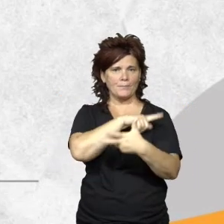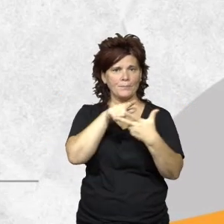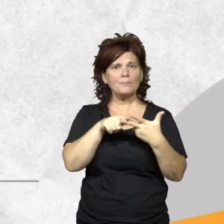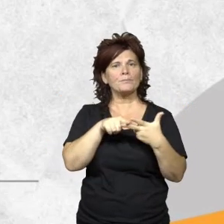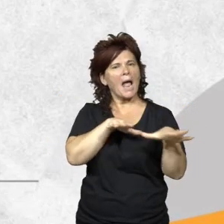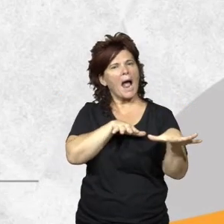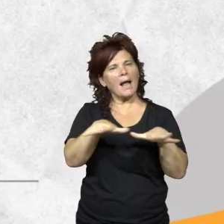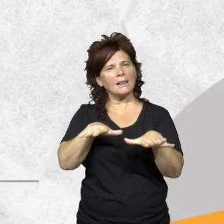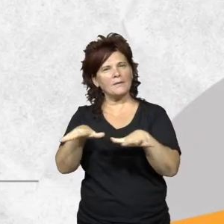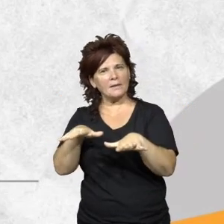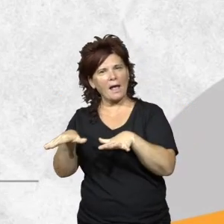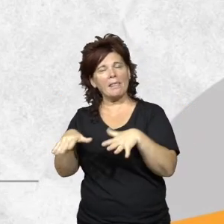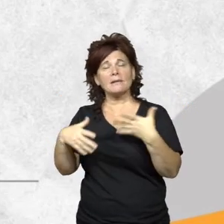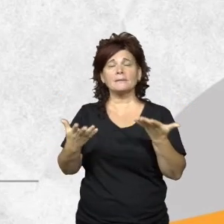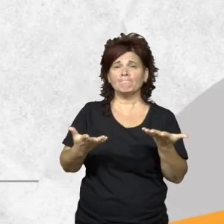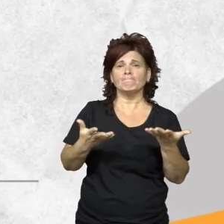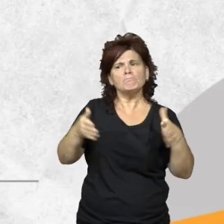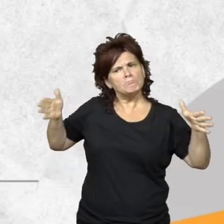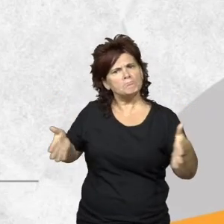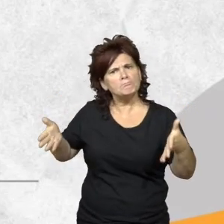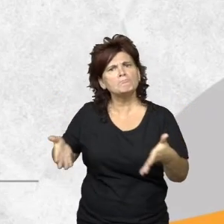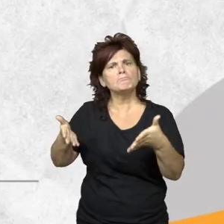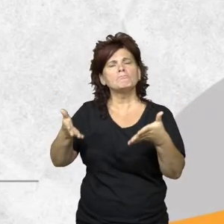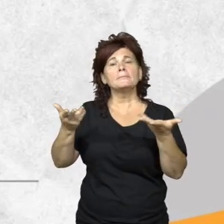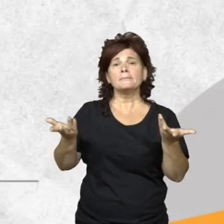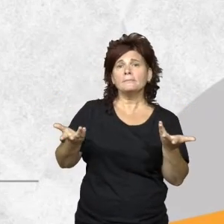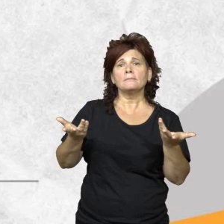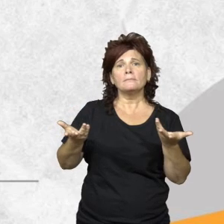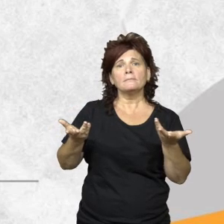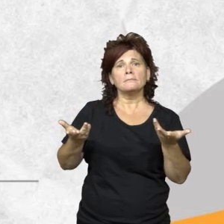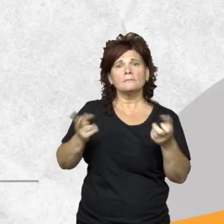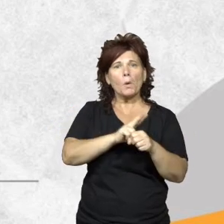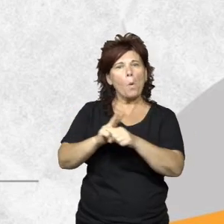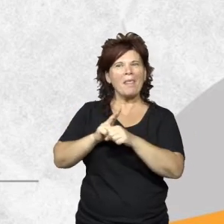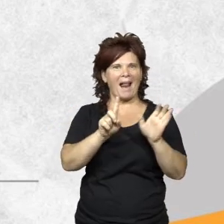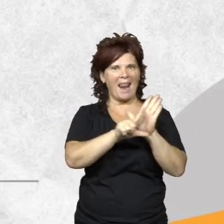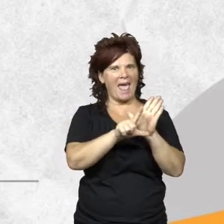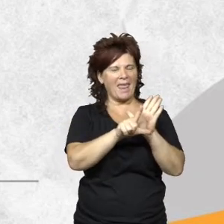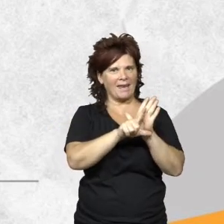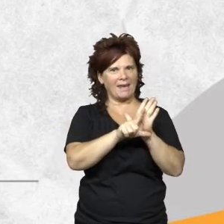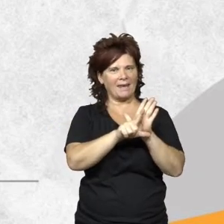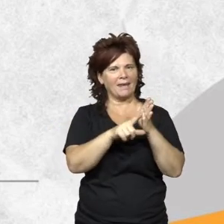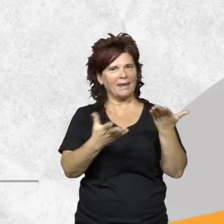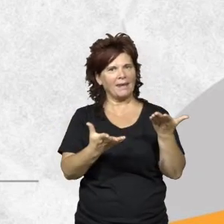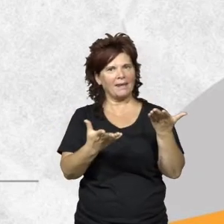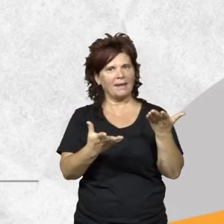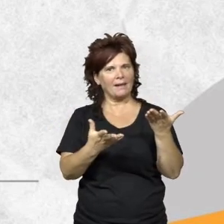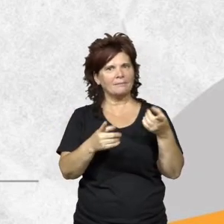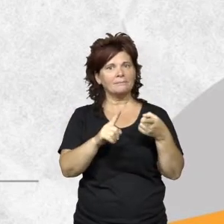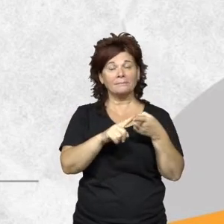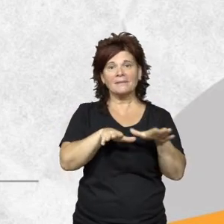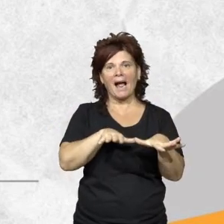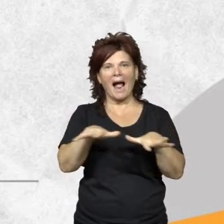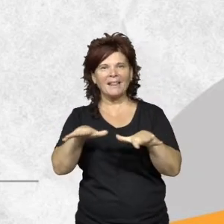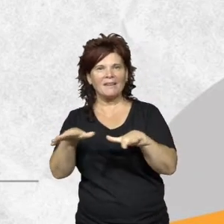Las actividades, digamos, promovidas al amparo de esta ley son las actividades,